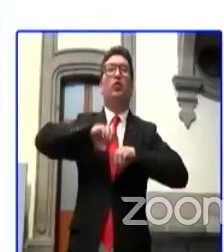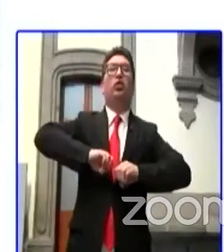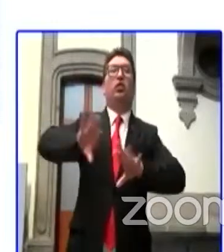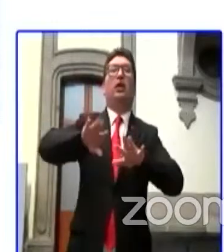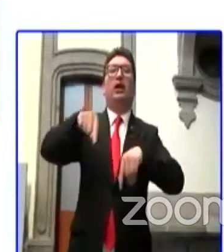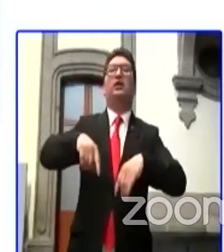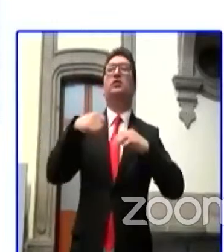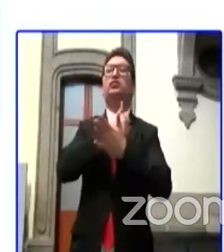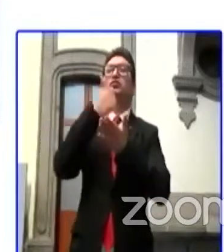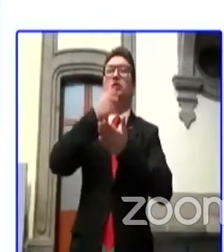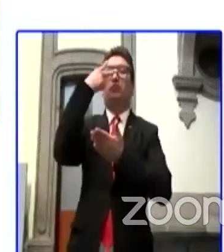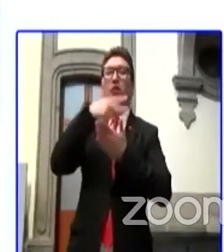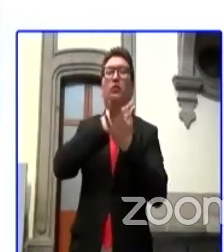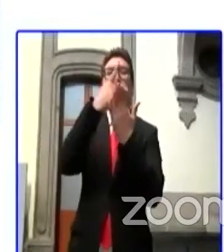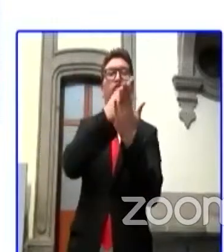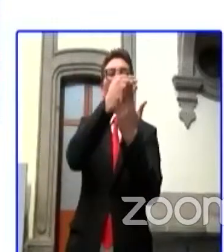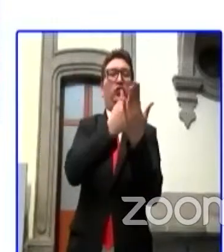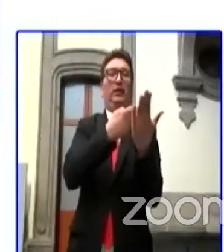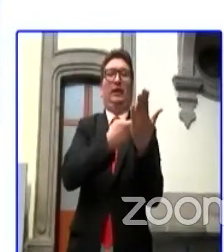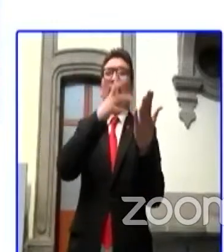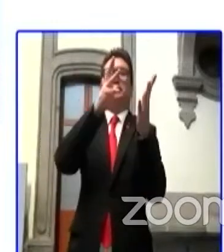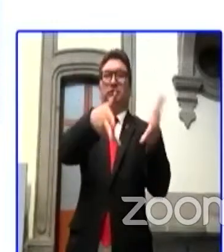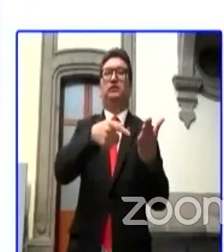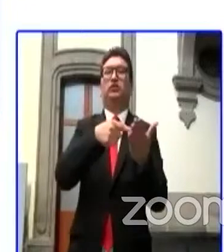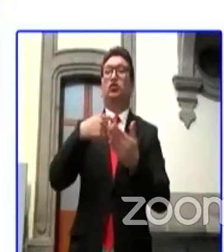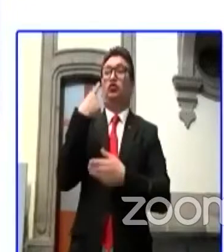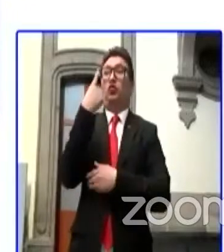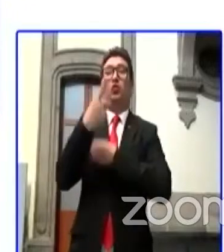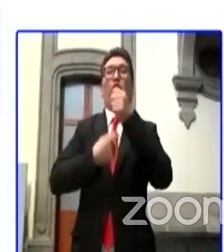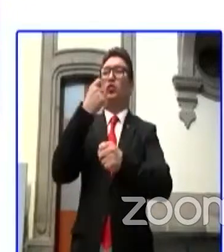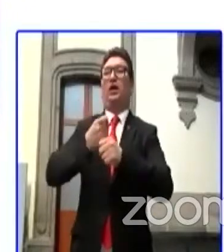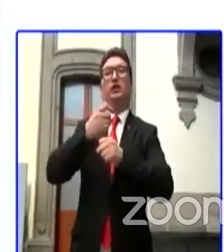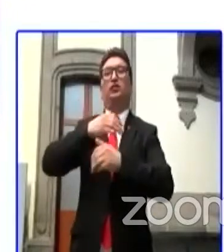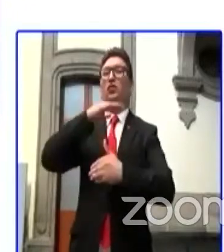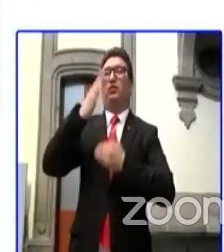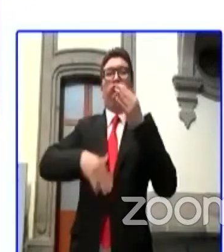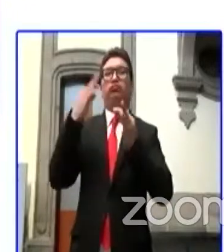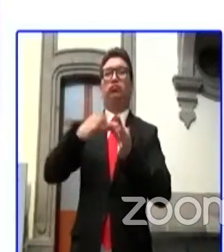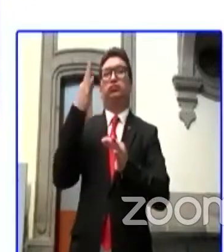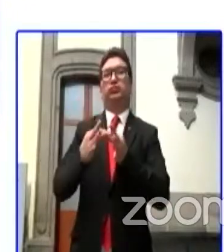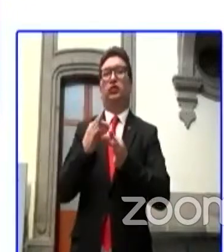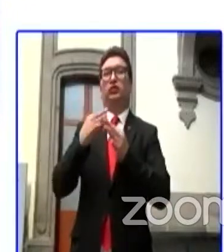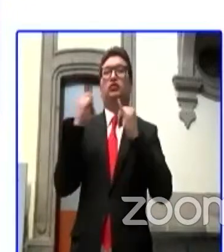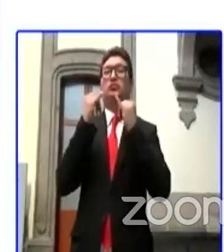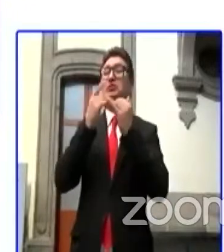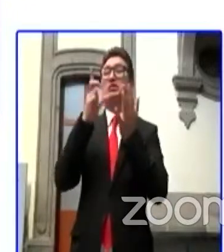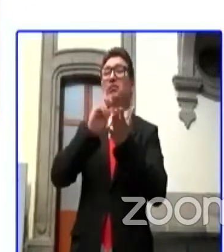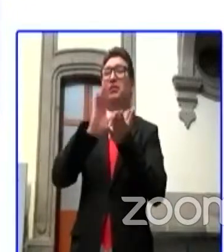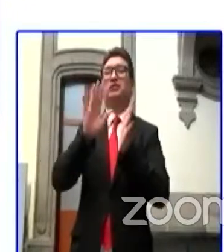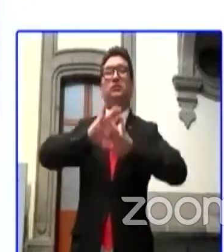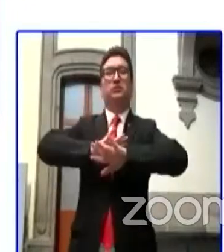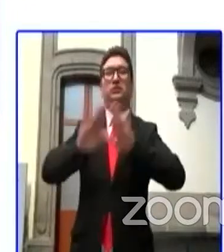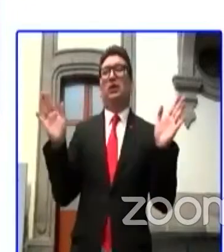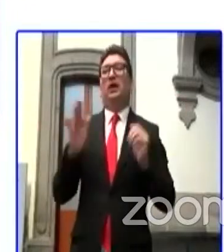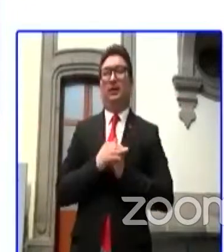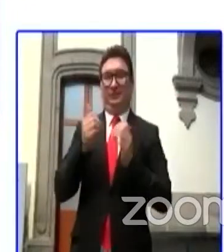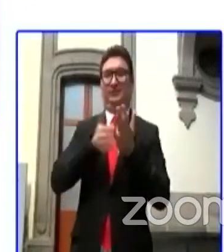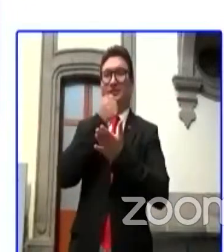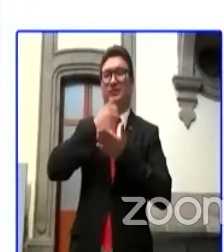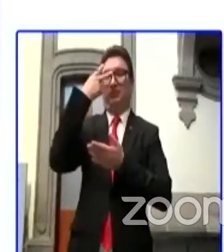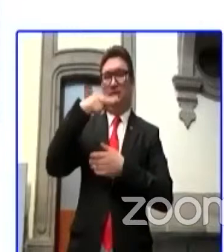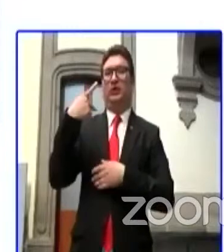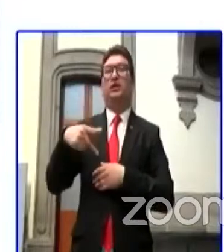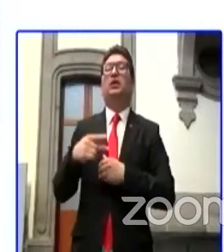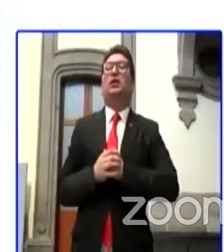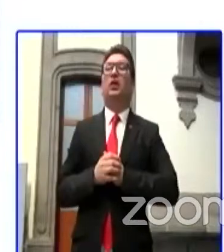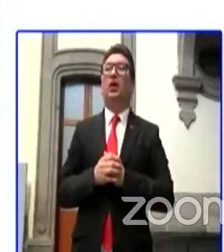México. Como saben, ya solo me queda un año en el Instituto de las Personas con Discapacidad de la Ciudad de México.